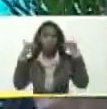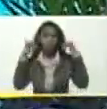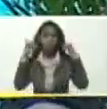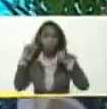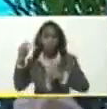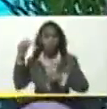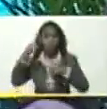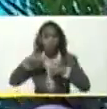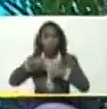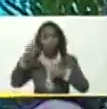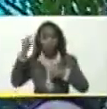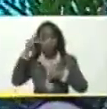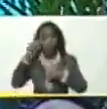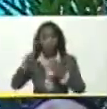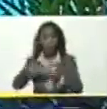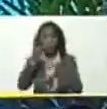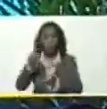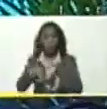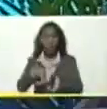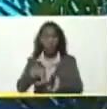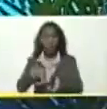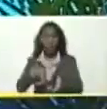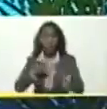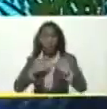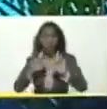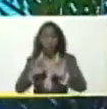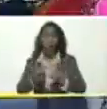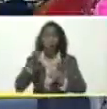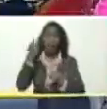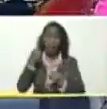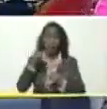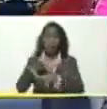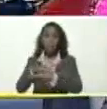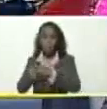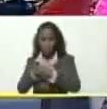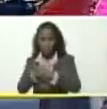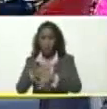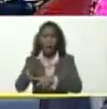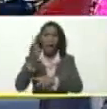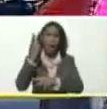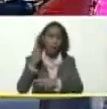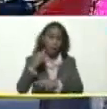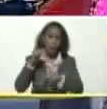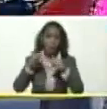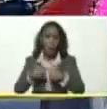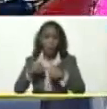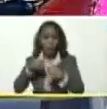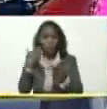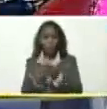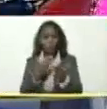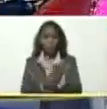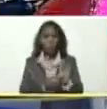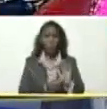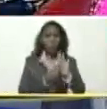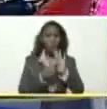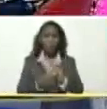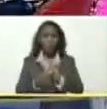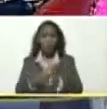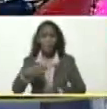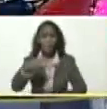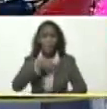celebramos hoy el Día Nacional del Teatro. Ayer fue, ¿verdad? Perdón, disculpe. Ayer, y hoy vamos a presentar ahora los